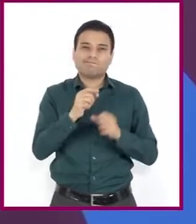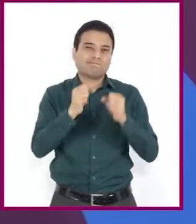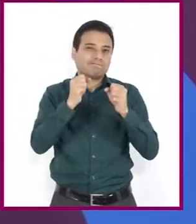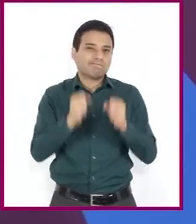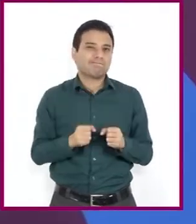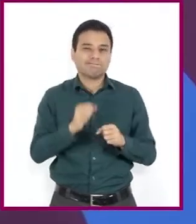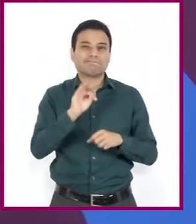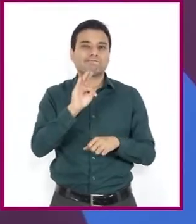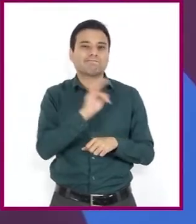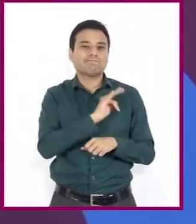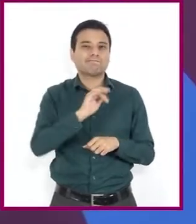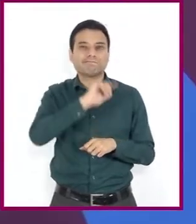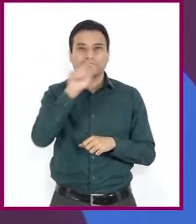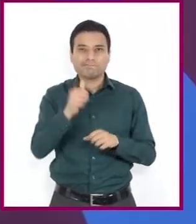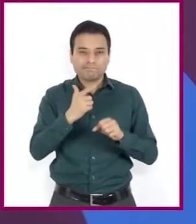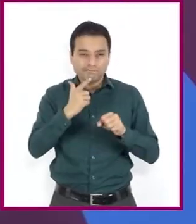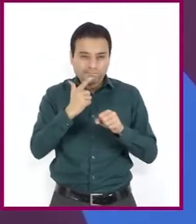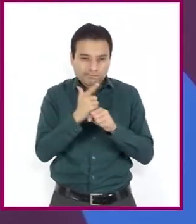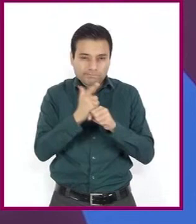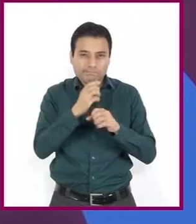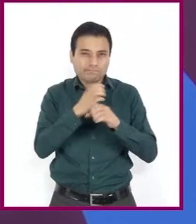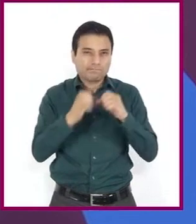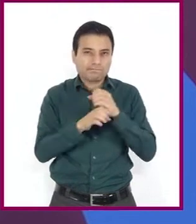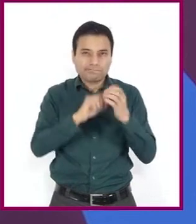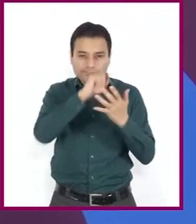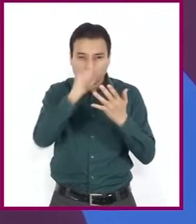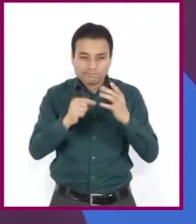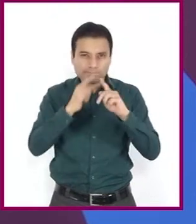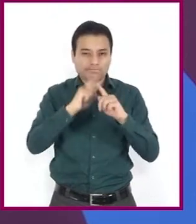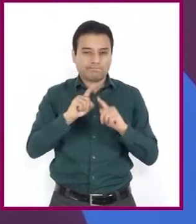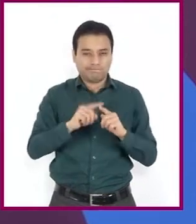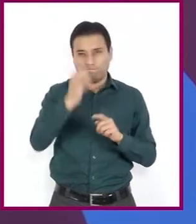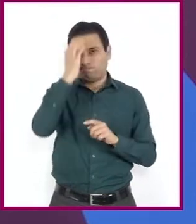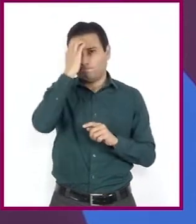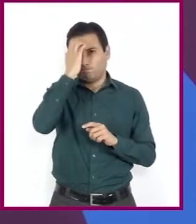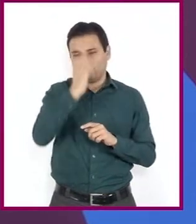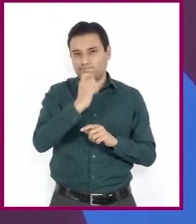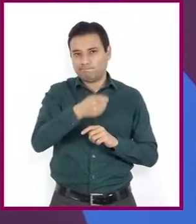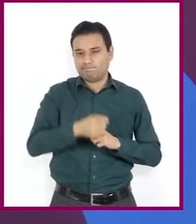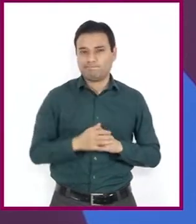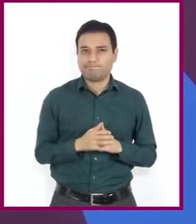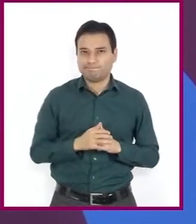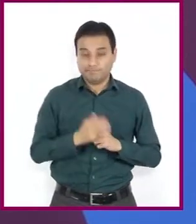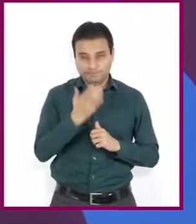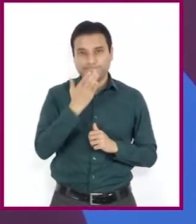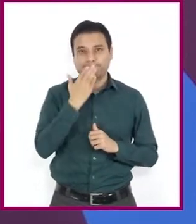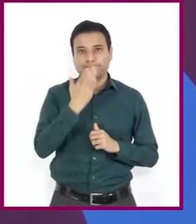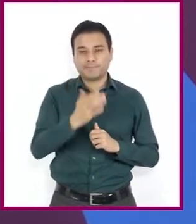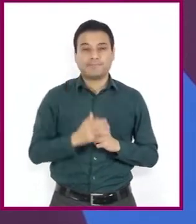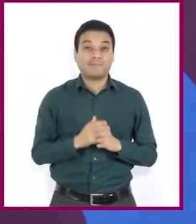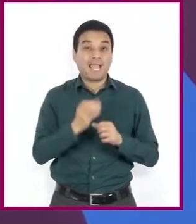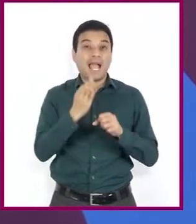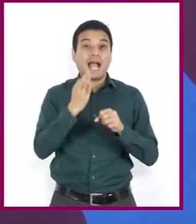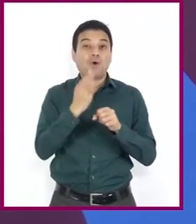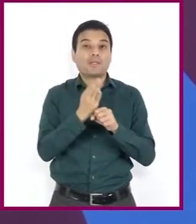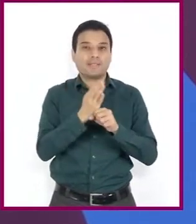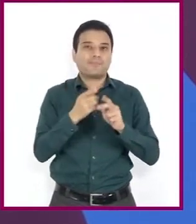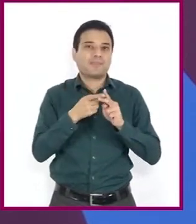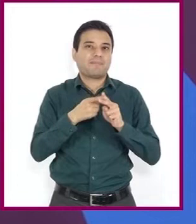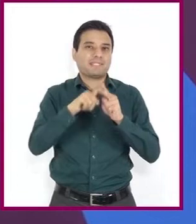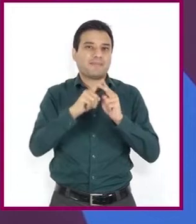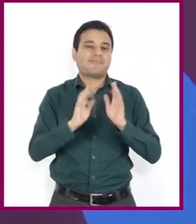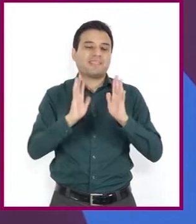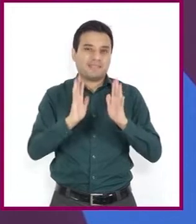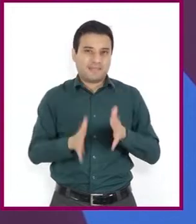con mayor facilidad los elementos de la historia. Bien, ahora es momento de empezar con